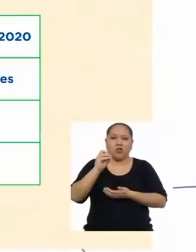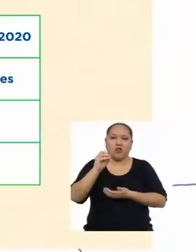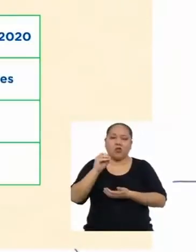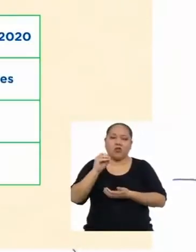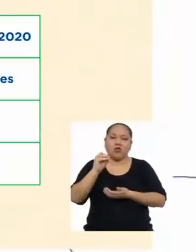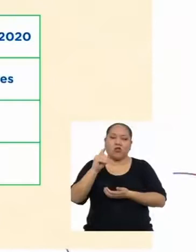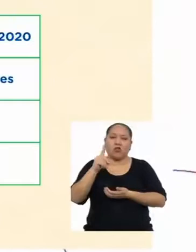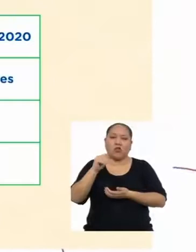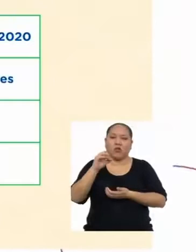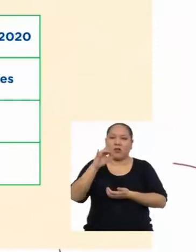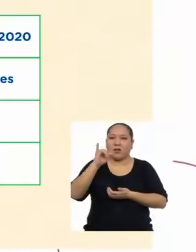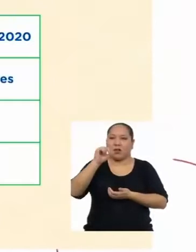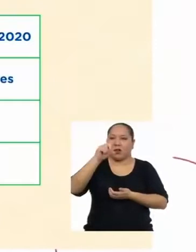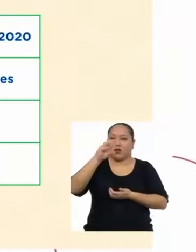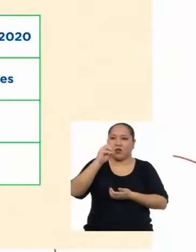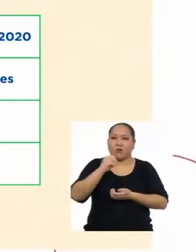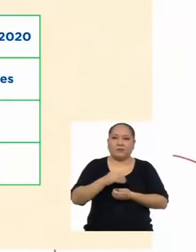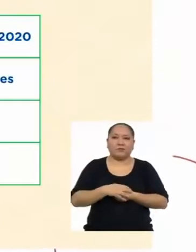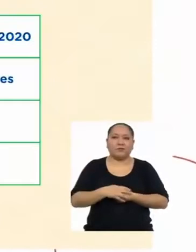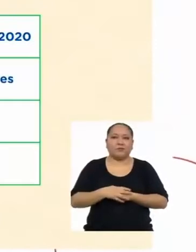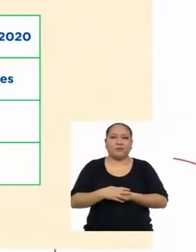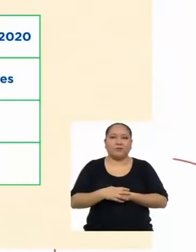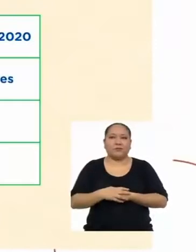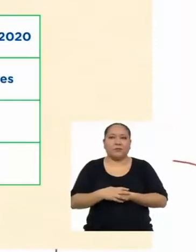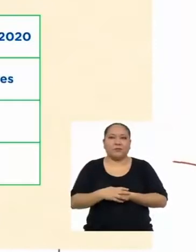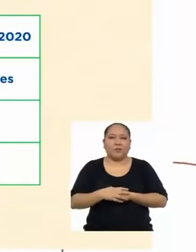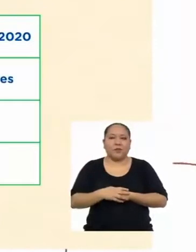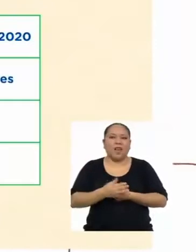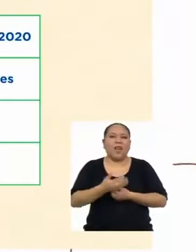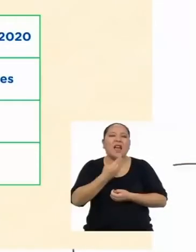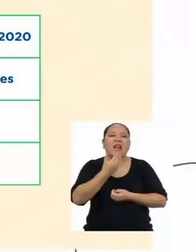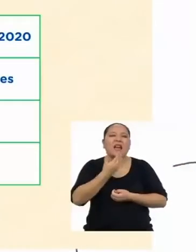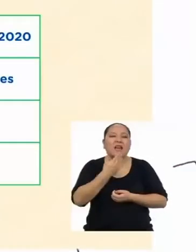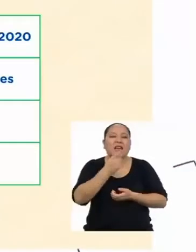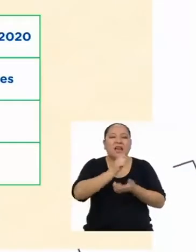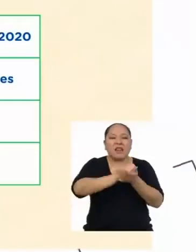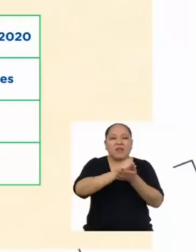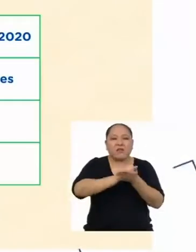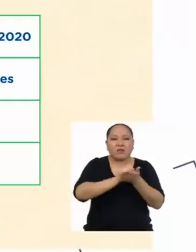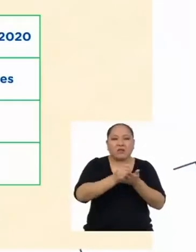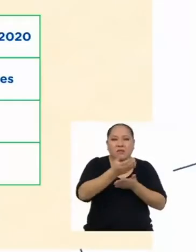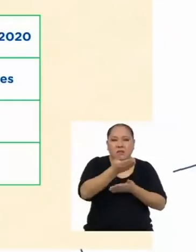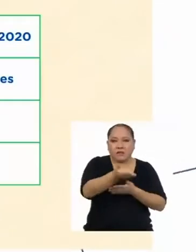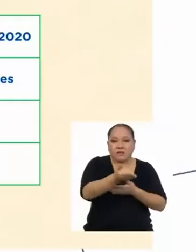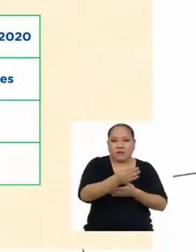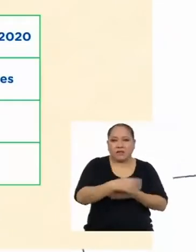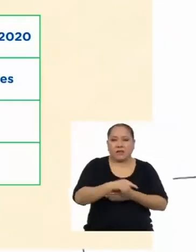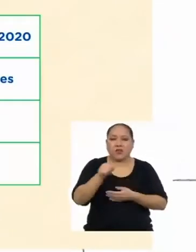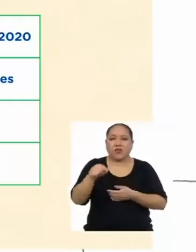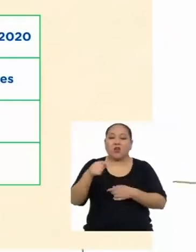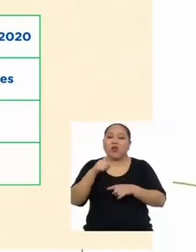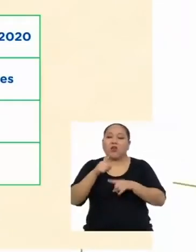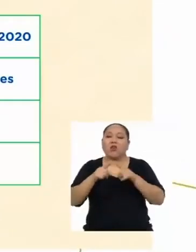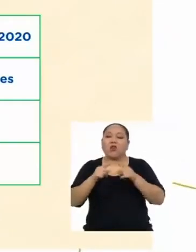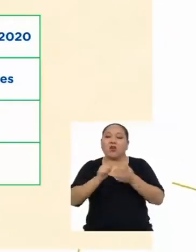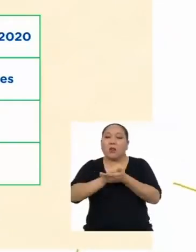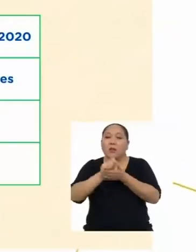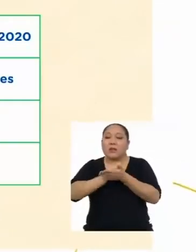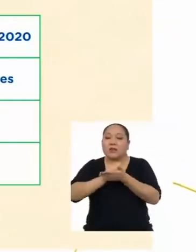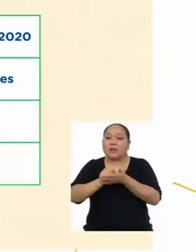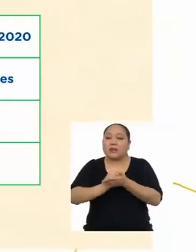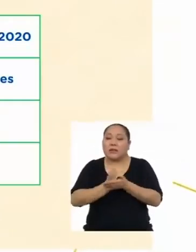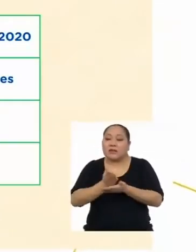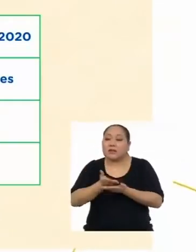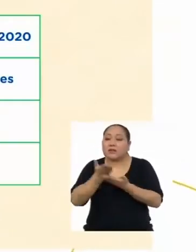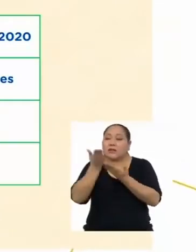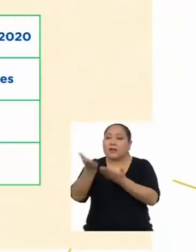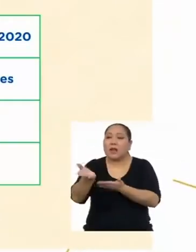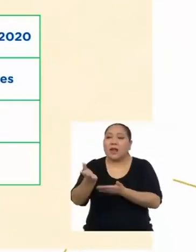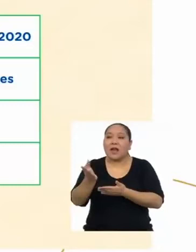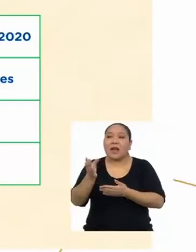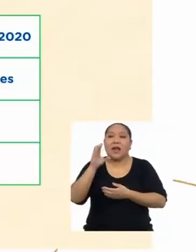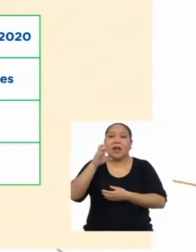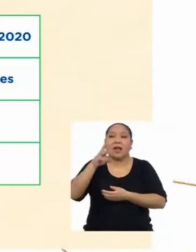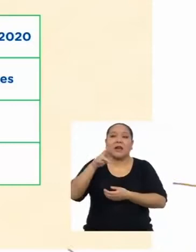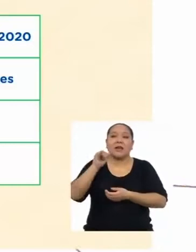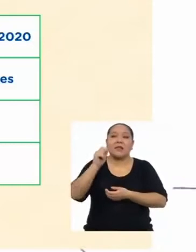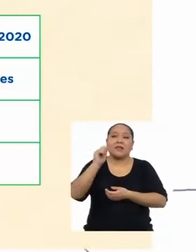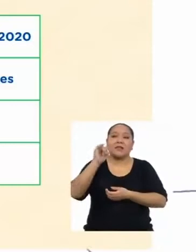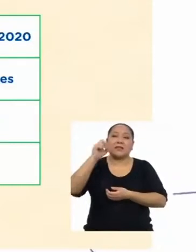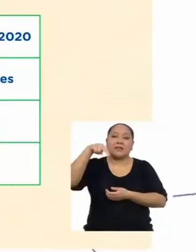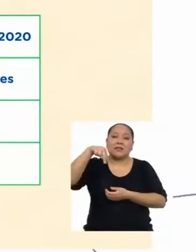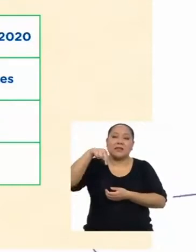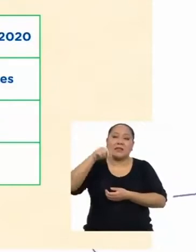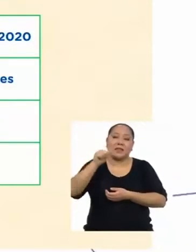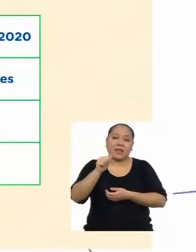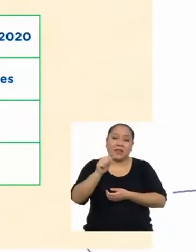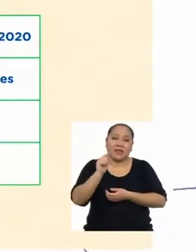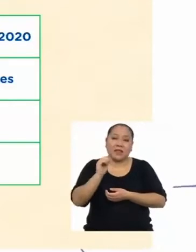Terrones. ¿A quién le escribiré? Le escribo a mi prima Cristina Terrones. Y